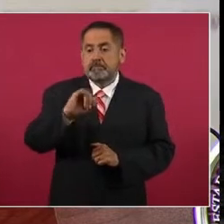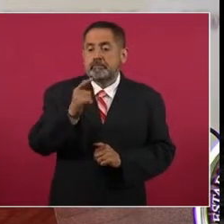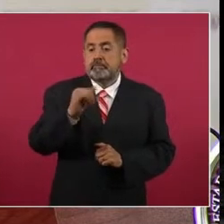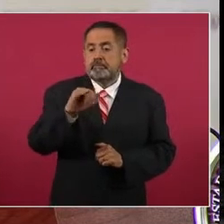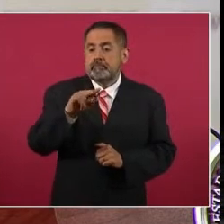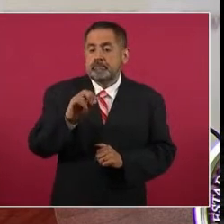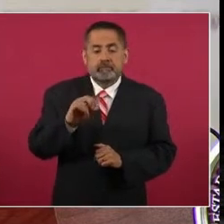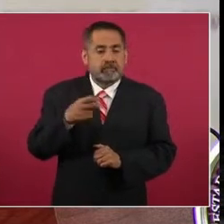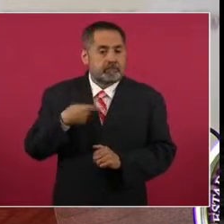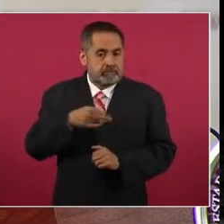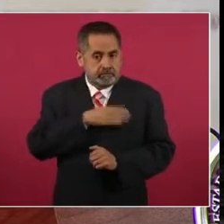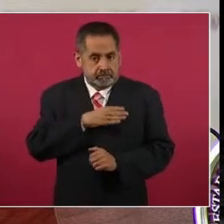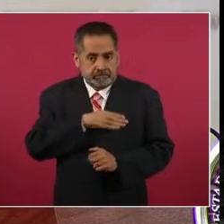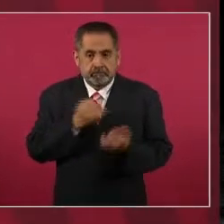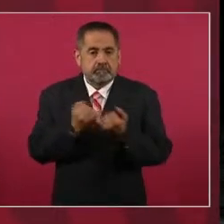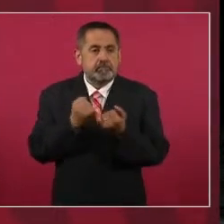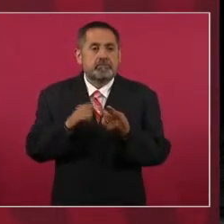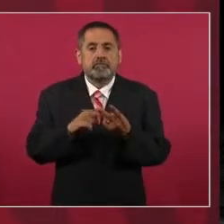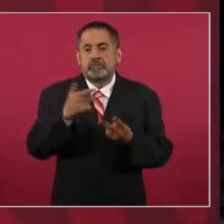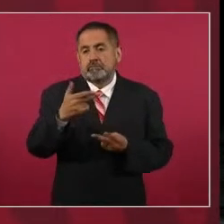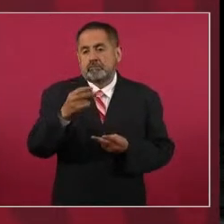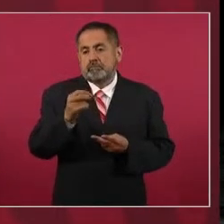como horacio